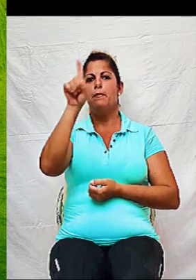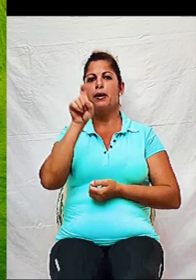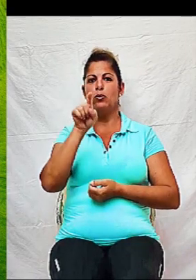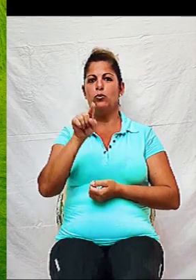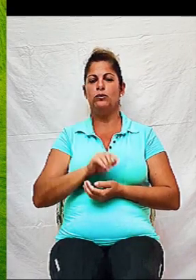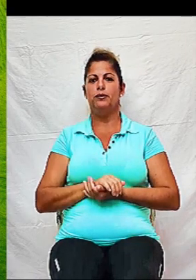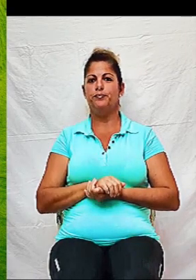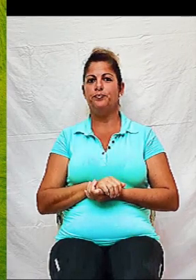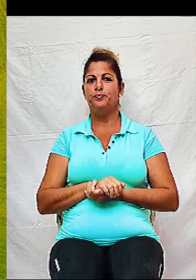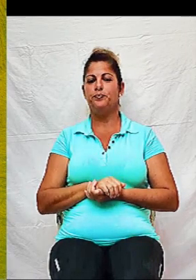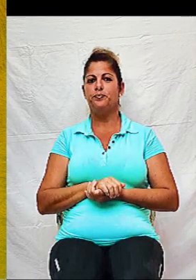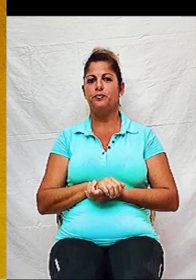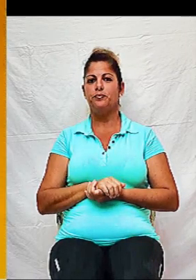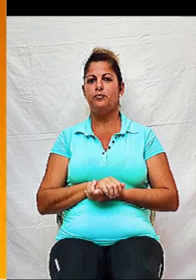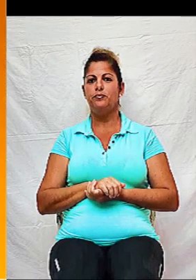Preguntas.